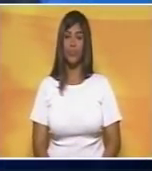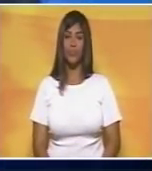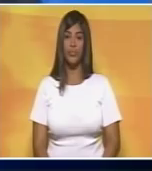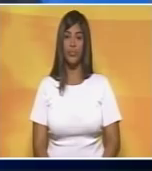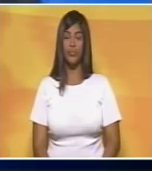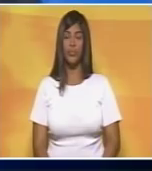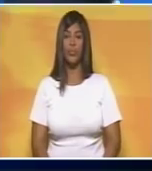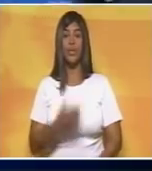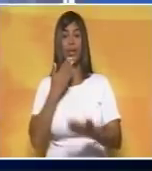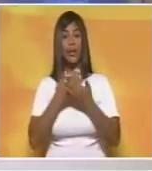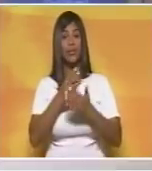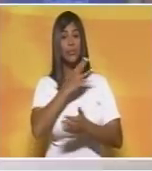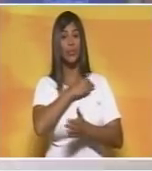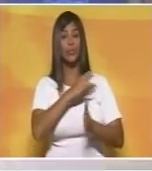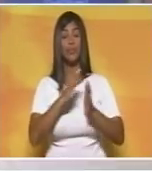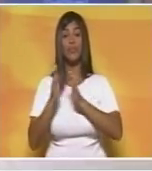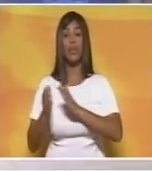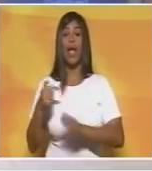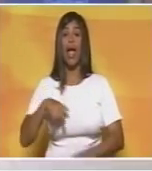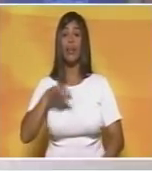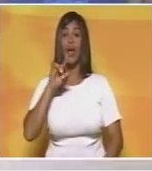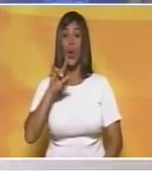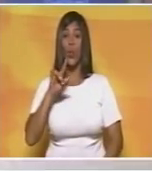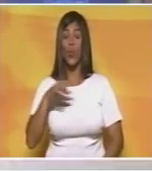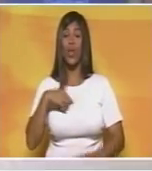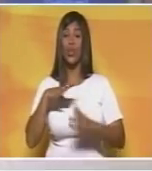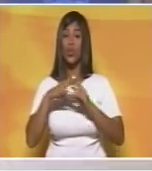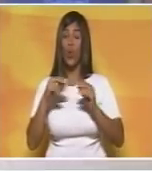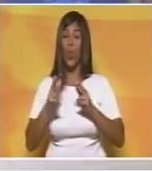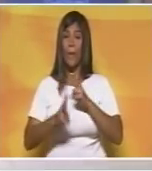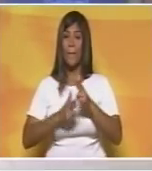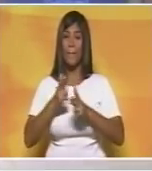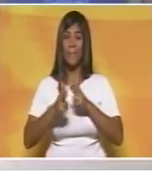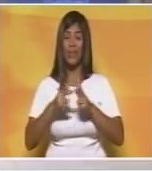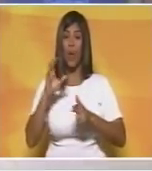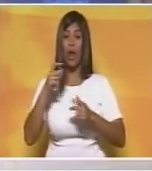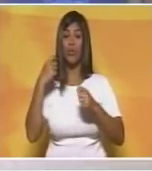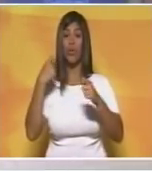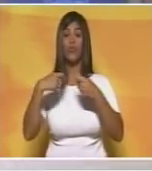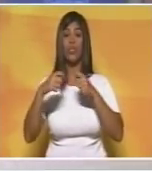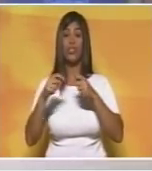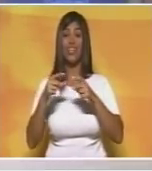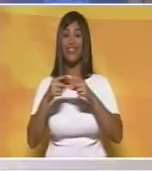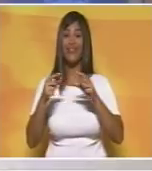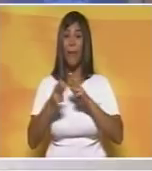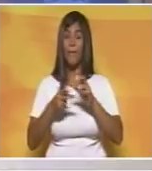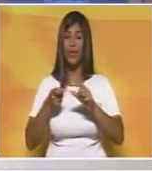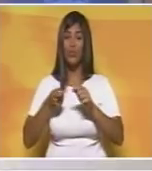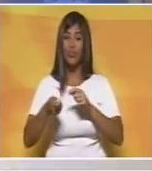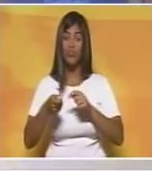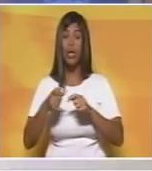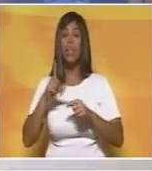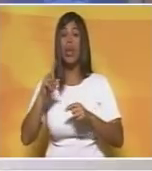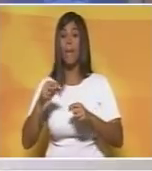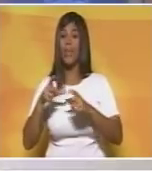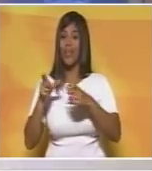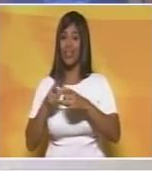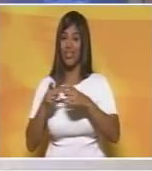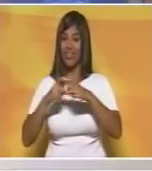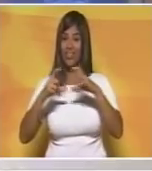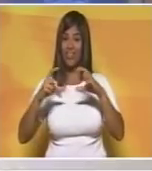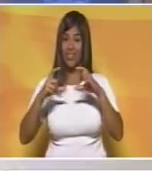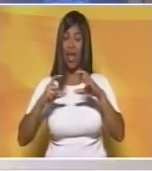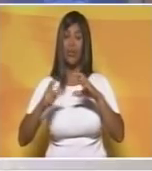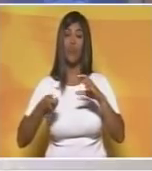Venevisión. Gracias, Manuel. Este lunes se inició en todas las estaciones del Metro de Caracas la venta de boletos y recargas de tarjetas inteligentes con